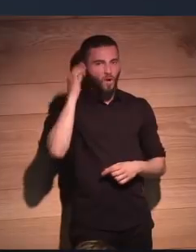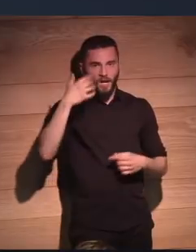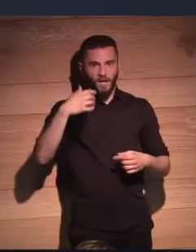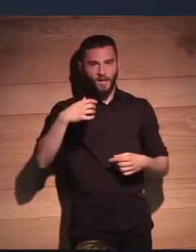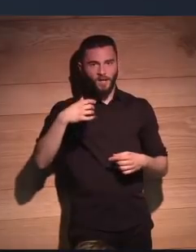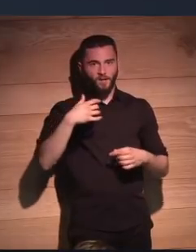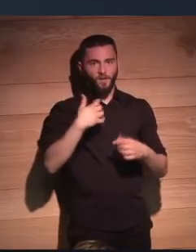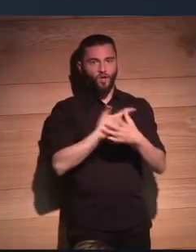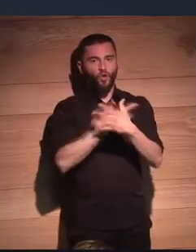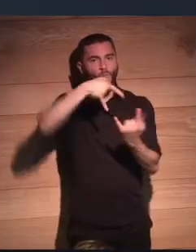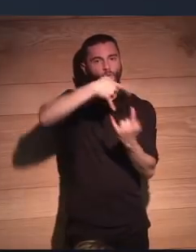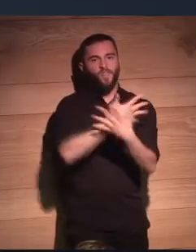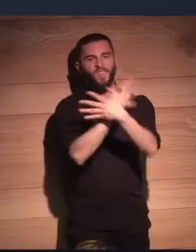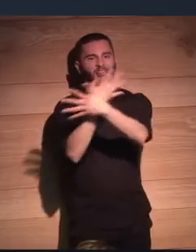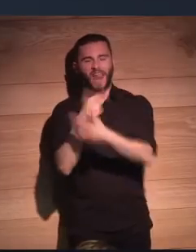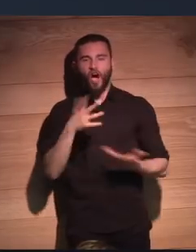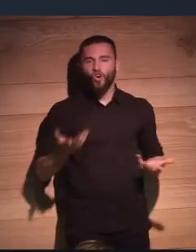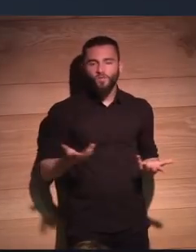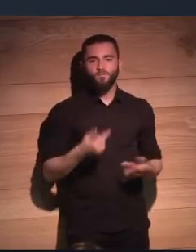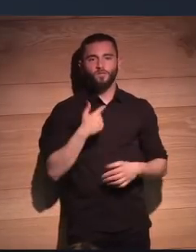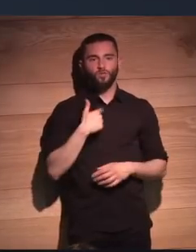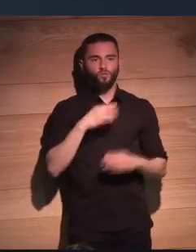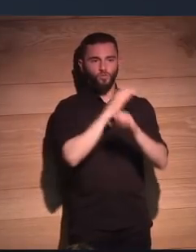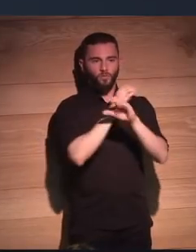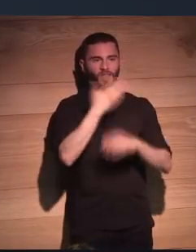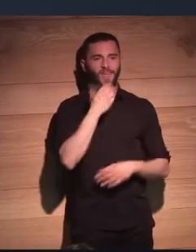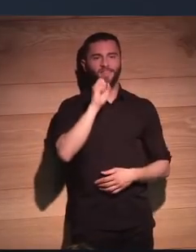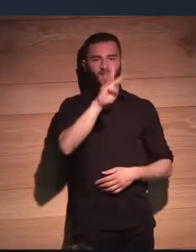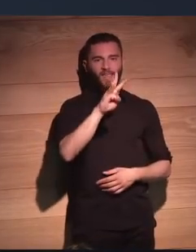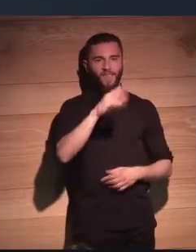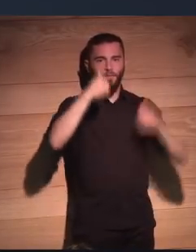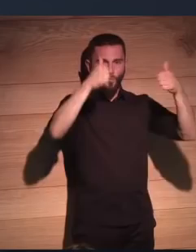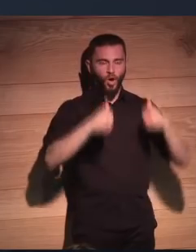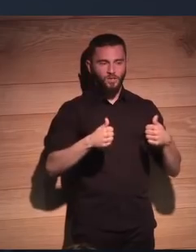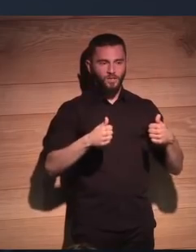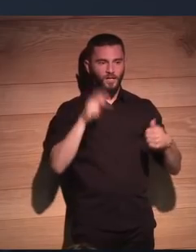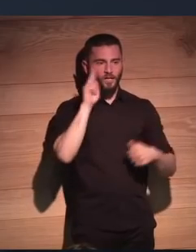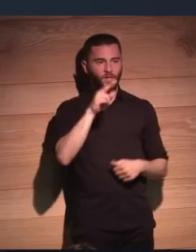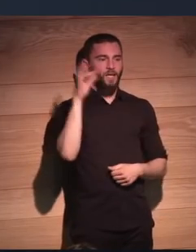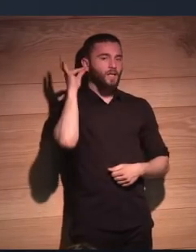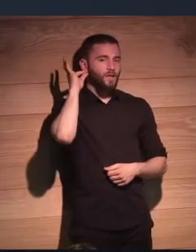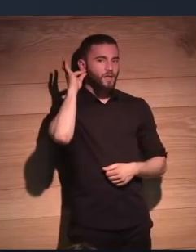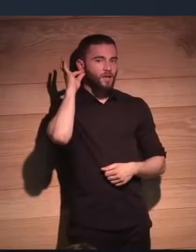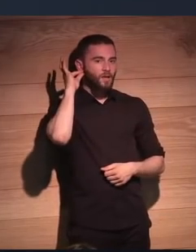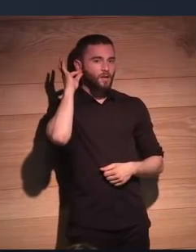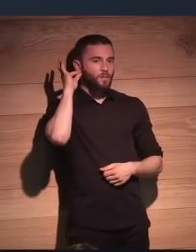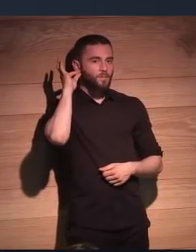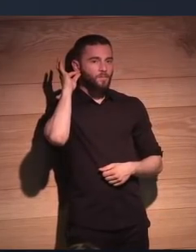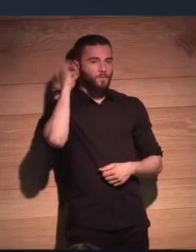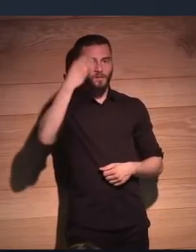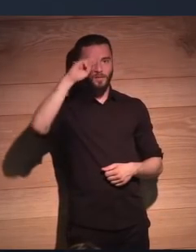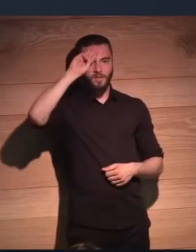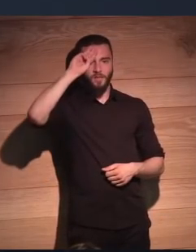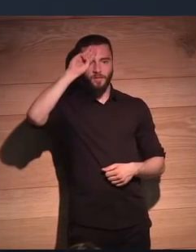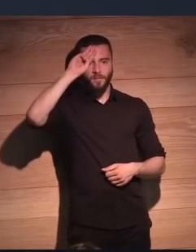antes de ver la película, porque ahora en internet se encuentra todo, pero yo lo primero que vi con 13 años fue el póster de la mujer murciélago mexicano, y lo